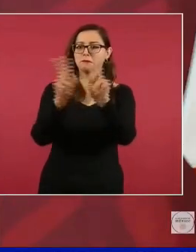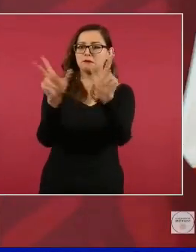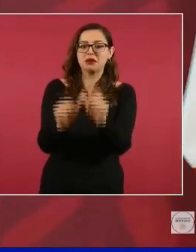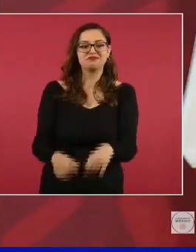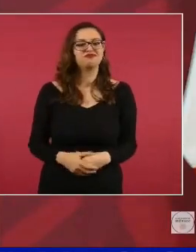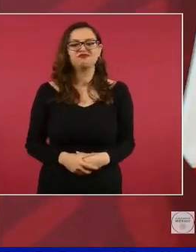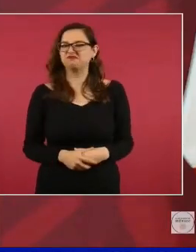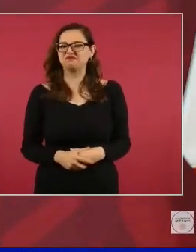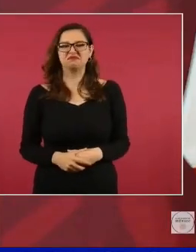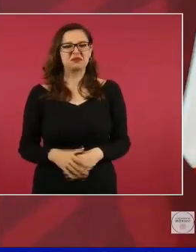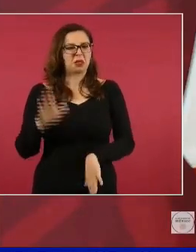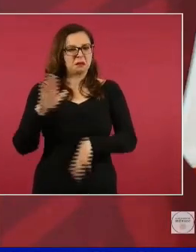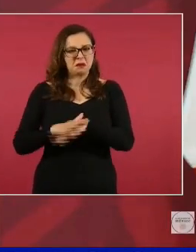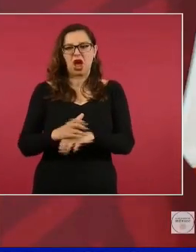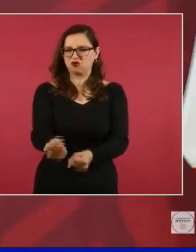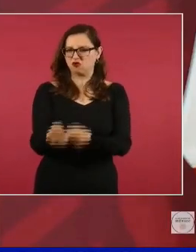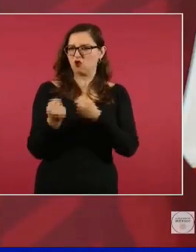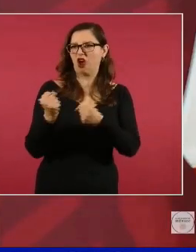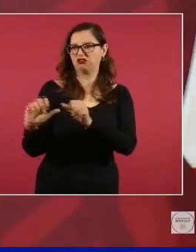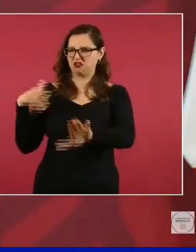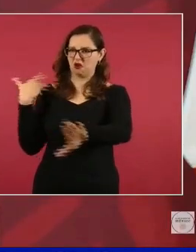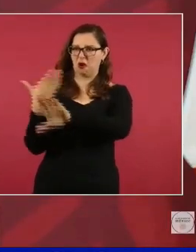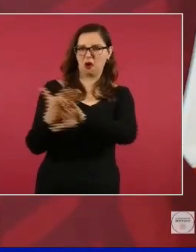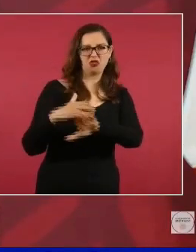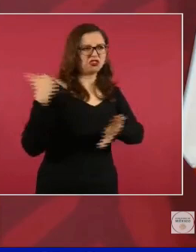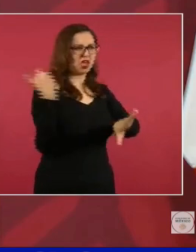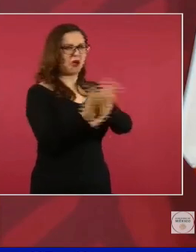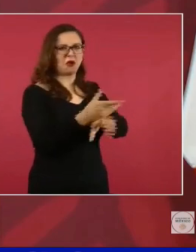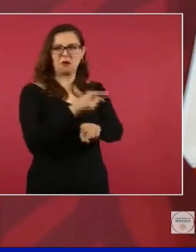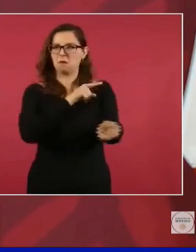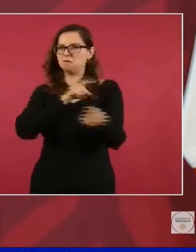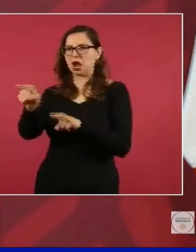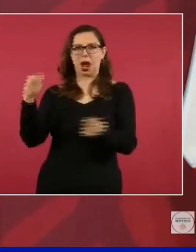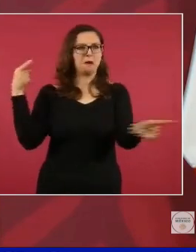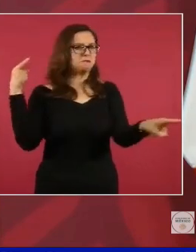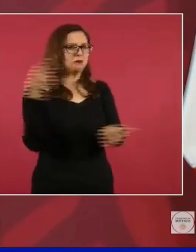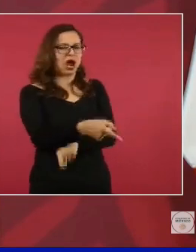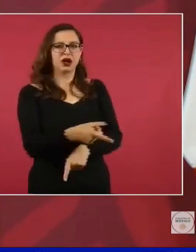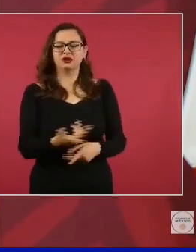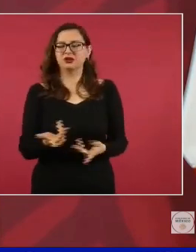más confrontación. Está demostrado